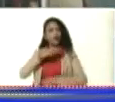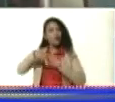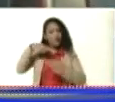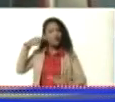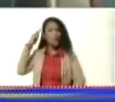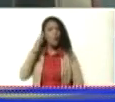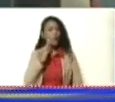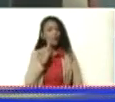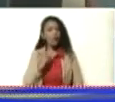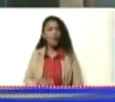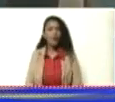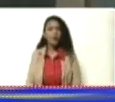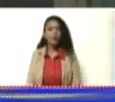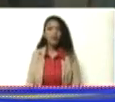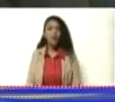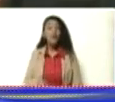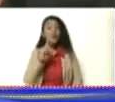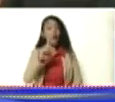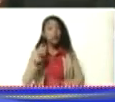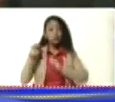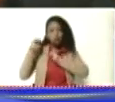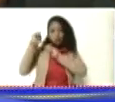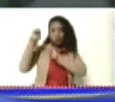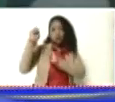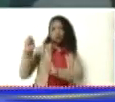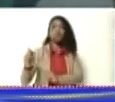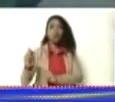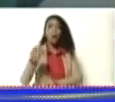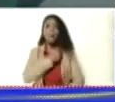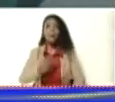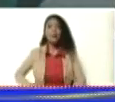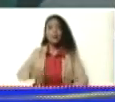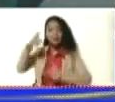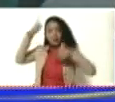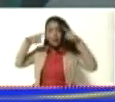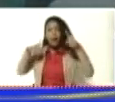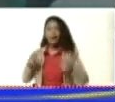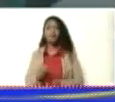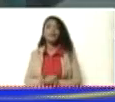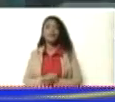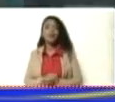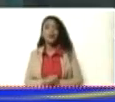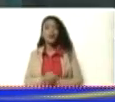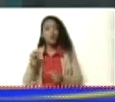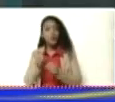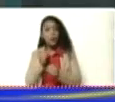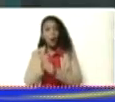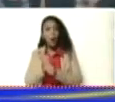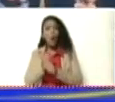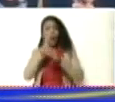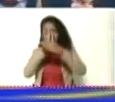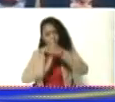bolivariana, de un legado, el legado del comandante Chávez, de un presidente obrero, humilde,